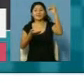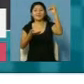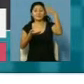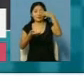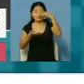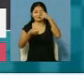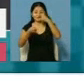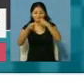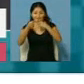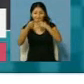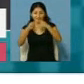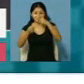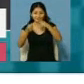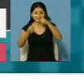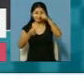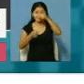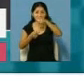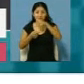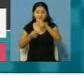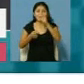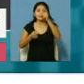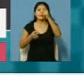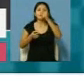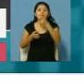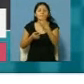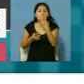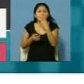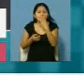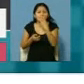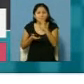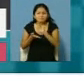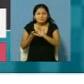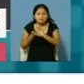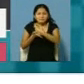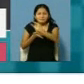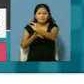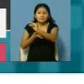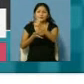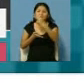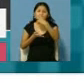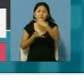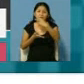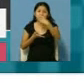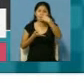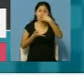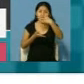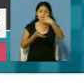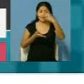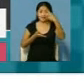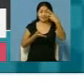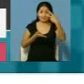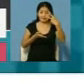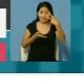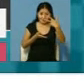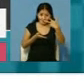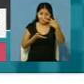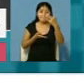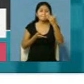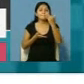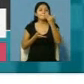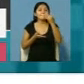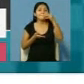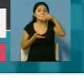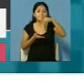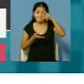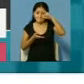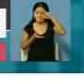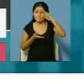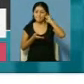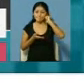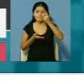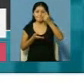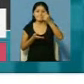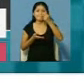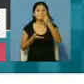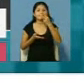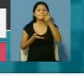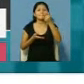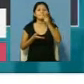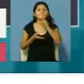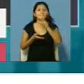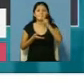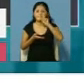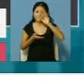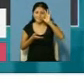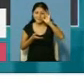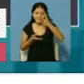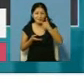hoy ha entregado 243 megavatios de los 300 a camesa empezamos el viernes con 50 ayer